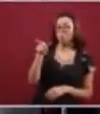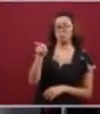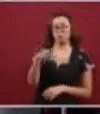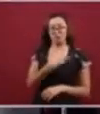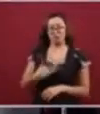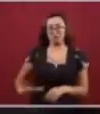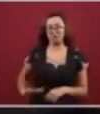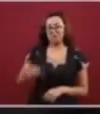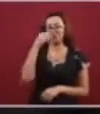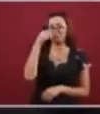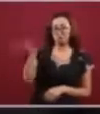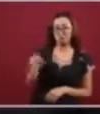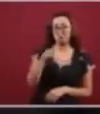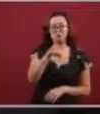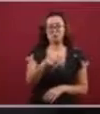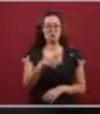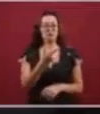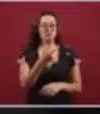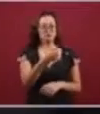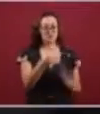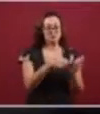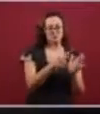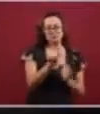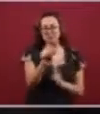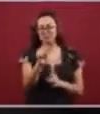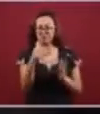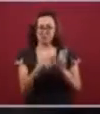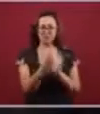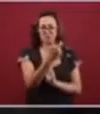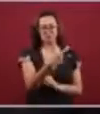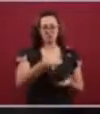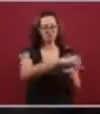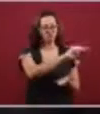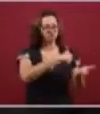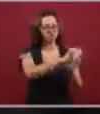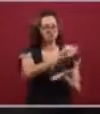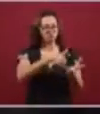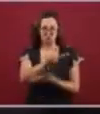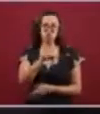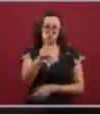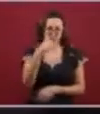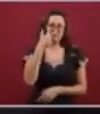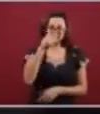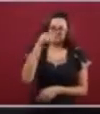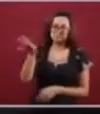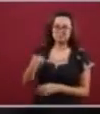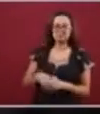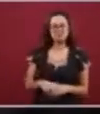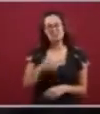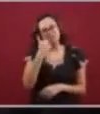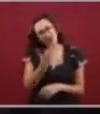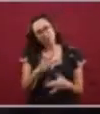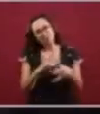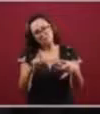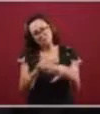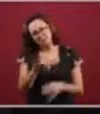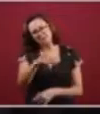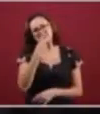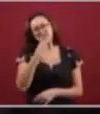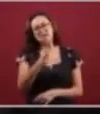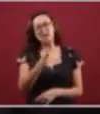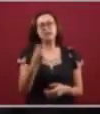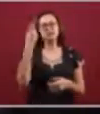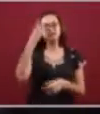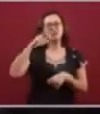entre 6,000 y 20,000 pesos, ¿no? Según el tabulador, mayor sueldo era 20,000. Quisiera que precisara cuánto ganaba el